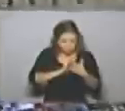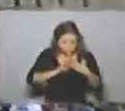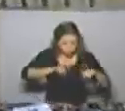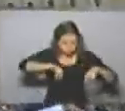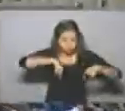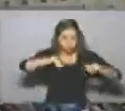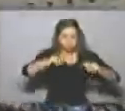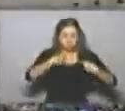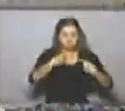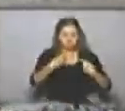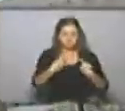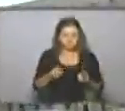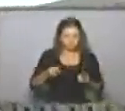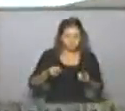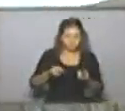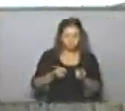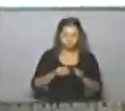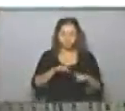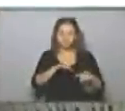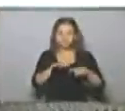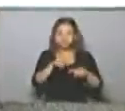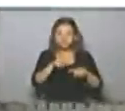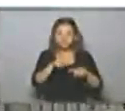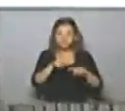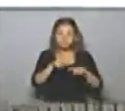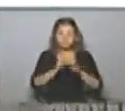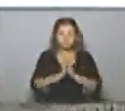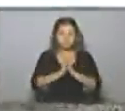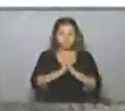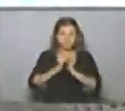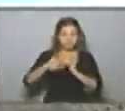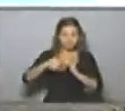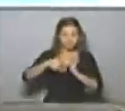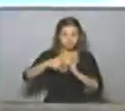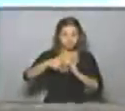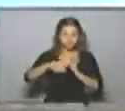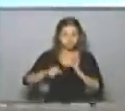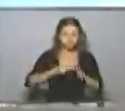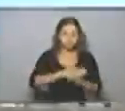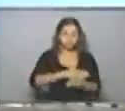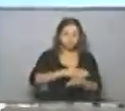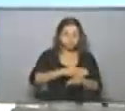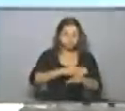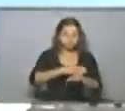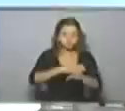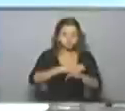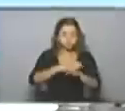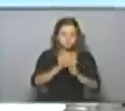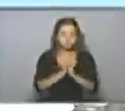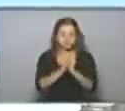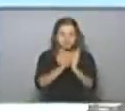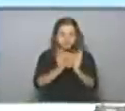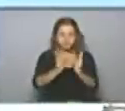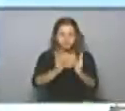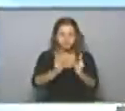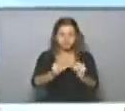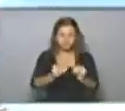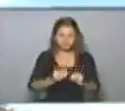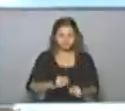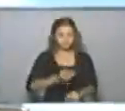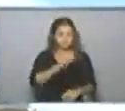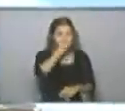y luego ya la alegría que va, sí, llevándonos hacia el final. Mira, si uno lo piensa